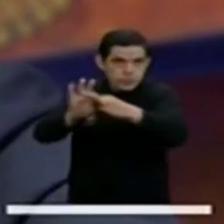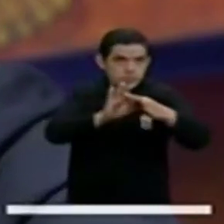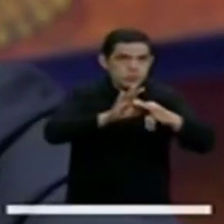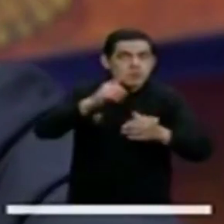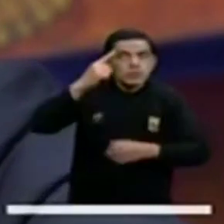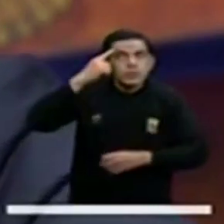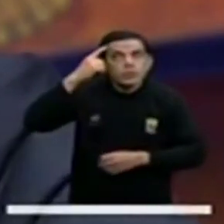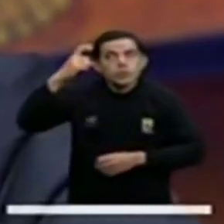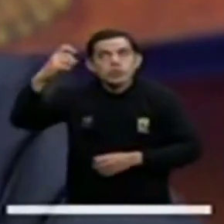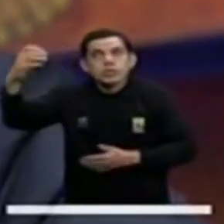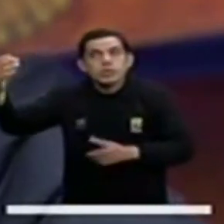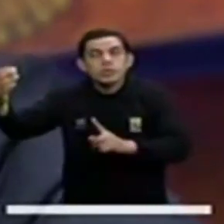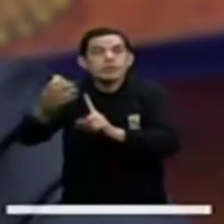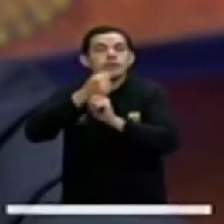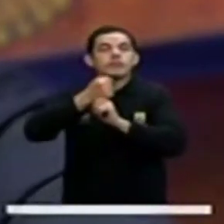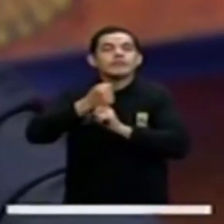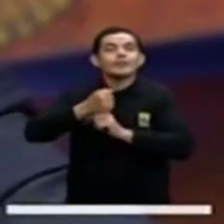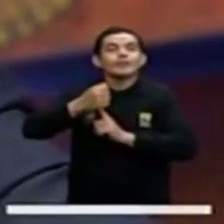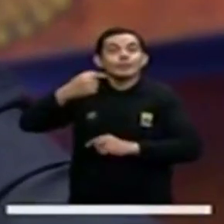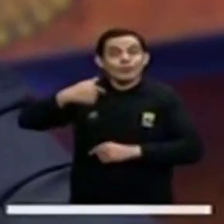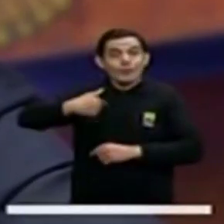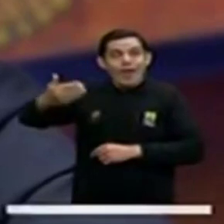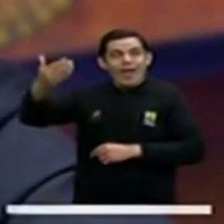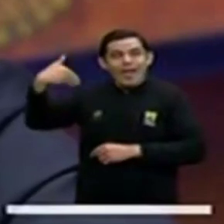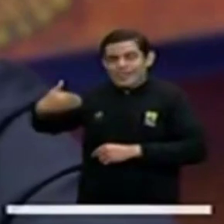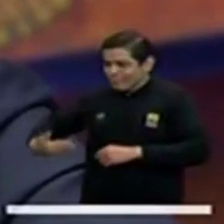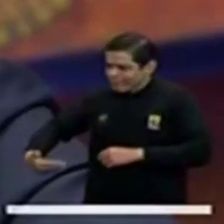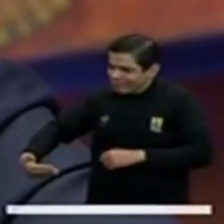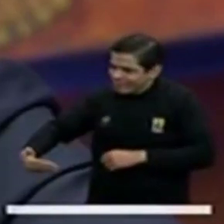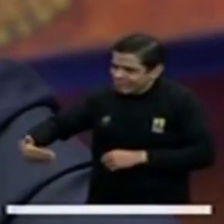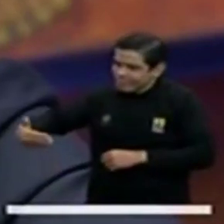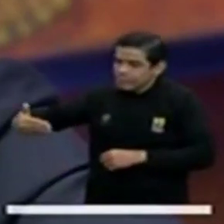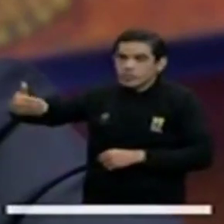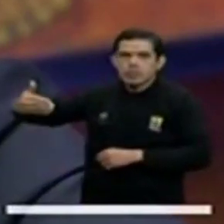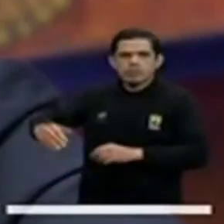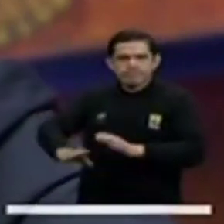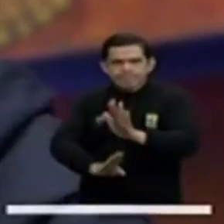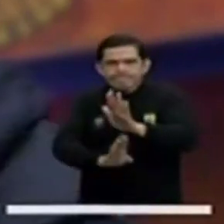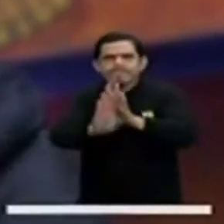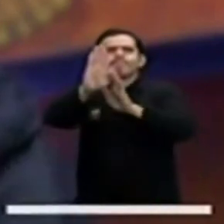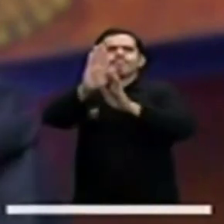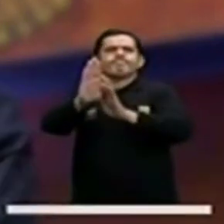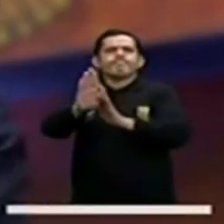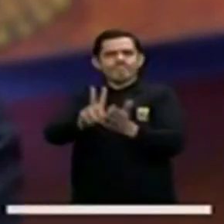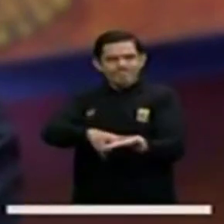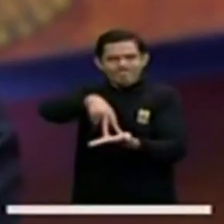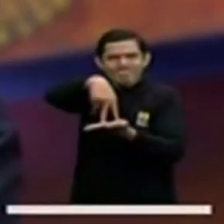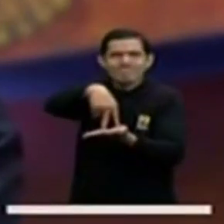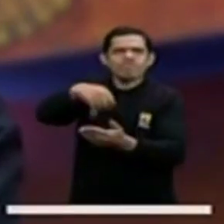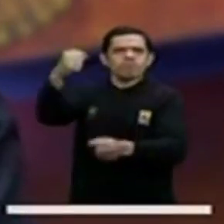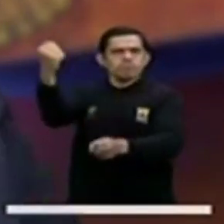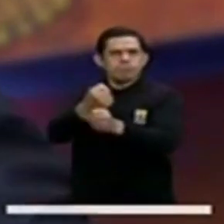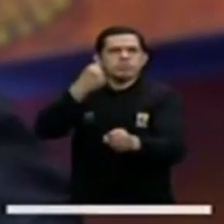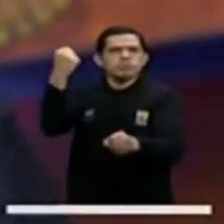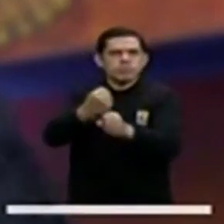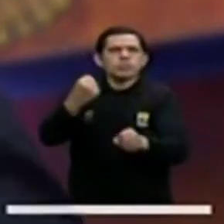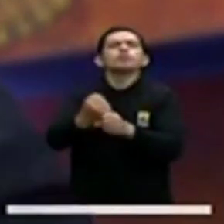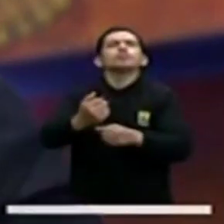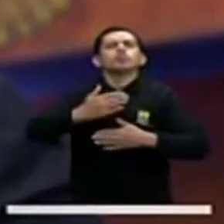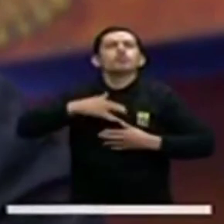que desde niño siento por este país, por su capacidad para levantarse y trabajar. Yo sé,